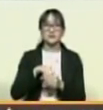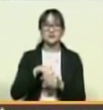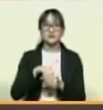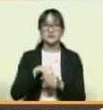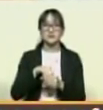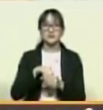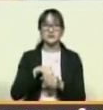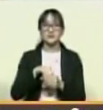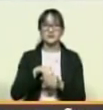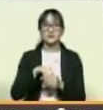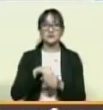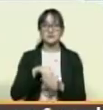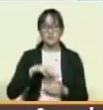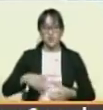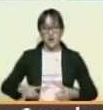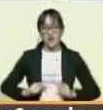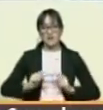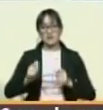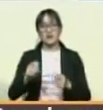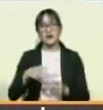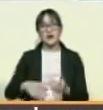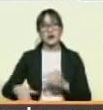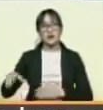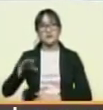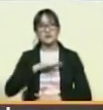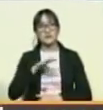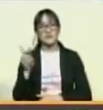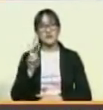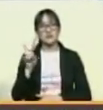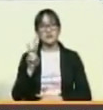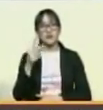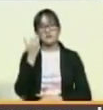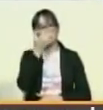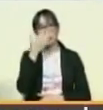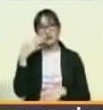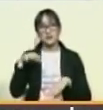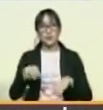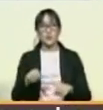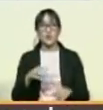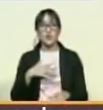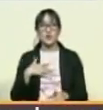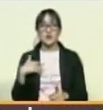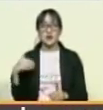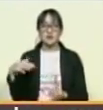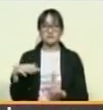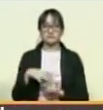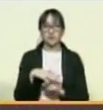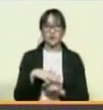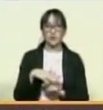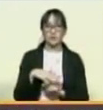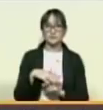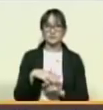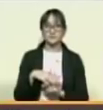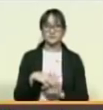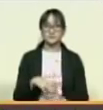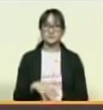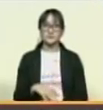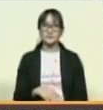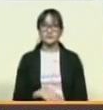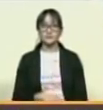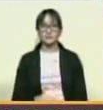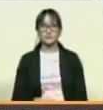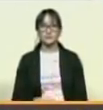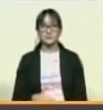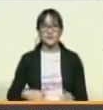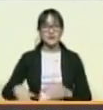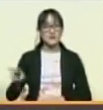la entrega de las inmensas riquezas que tiene Venezuela a los factores imperiales que siempre han querido echar mano a la República. Las riquezas de